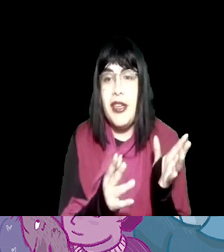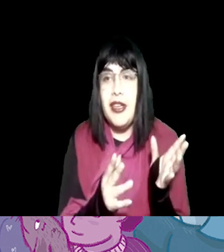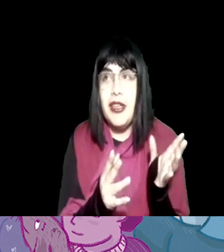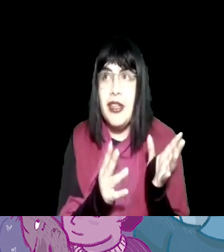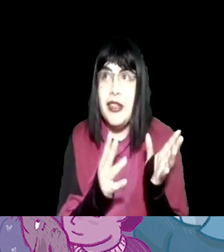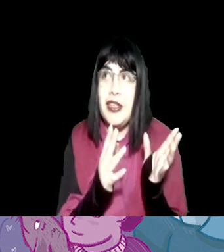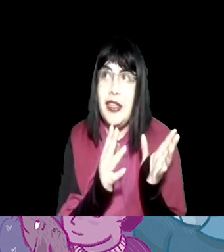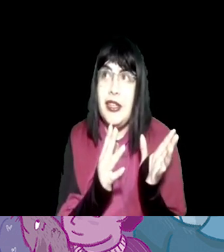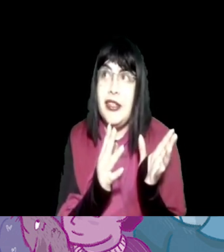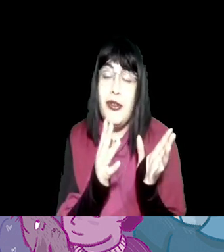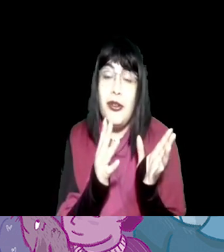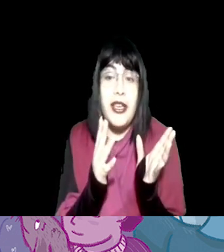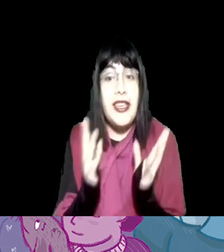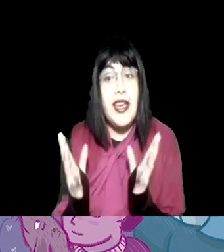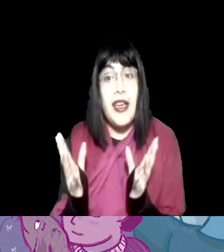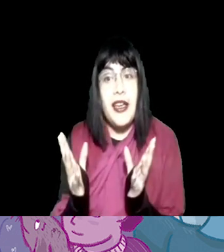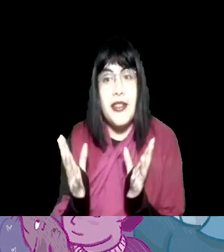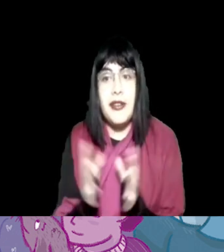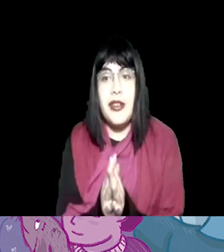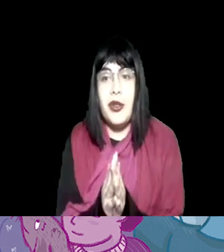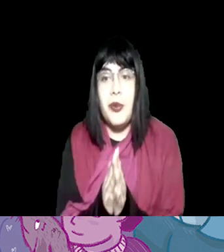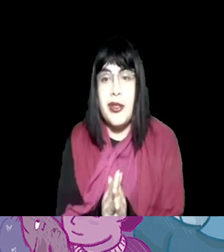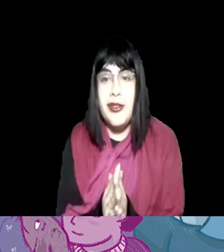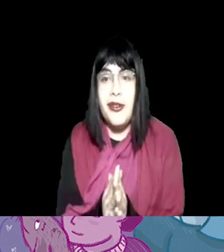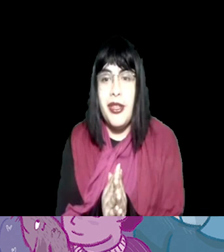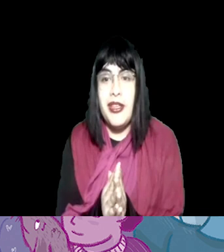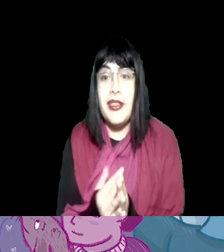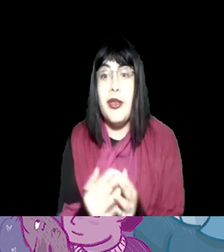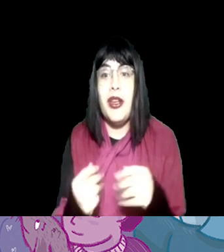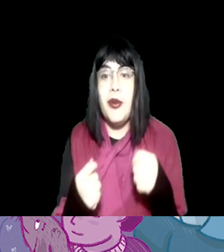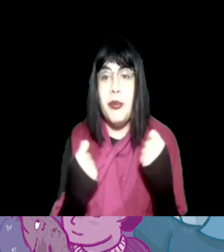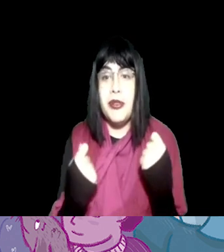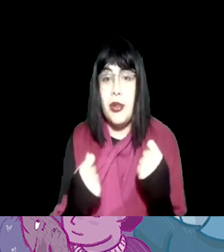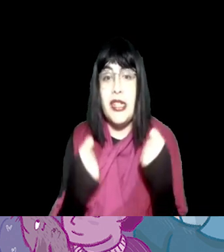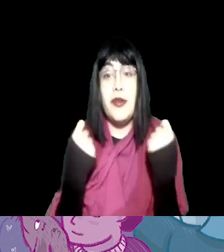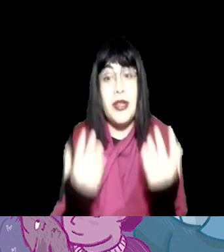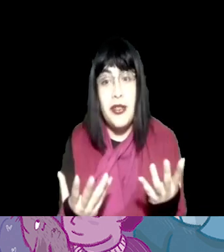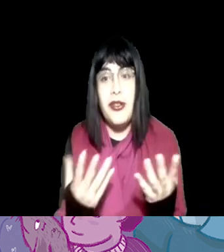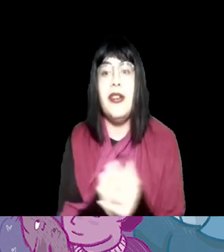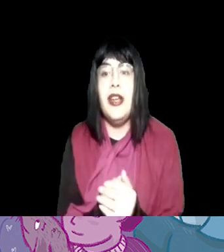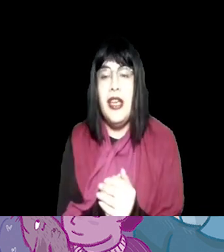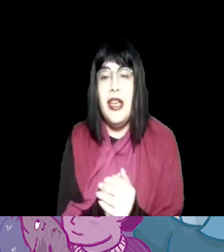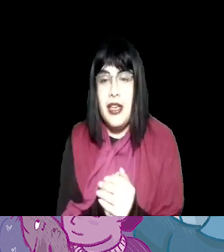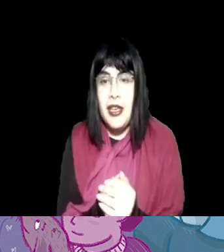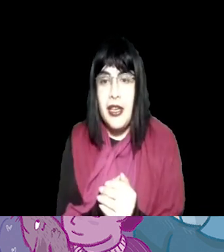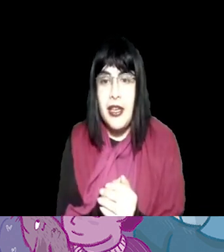comentabas de todo lo que quería hacer OTD cuando partió, de ayudar como en el proceso de